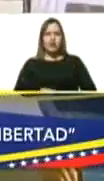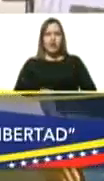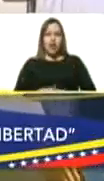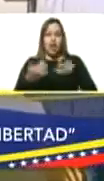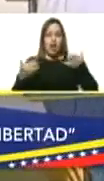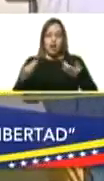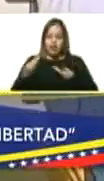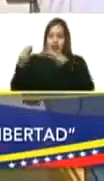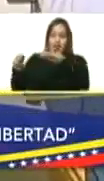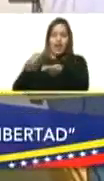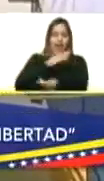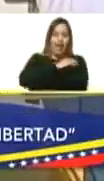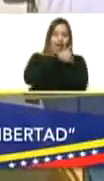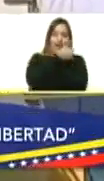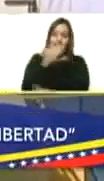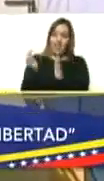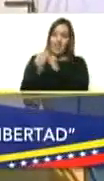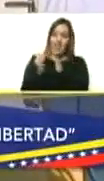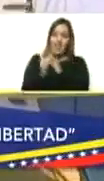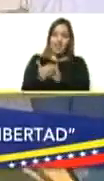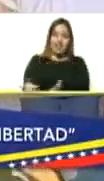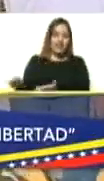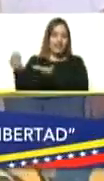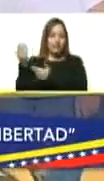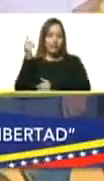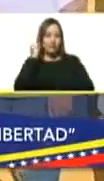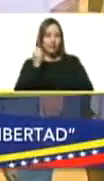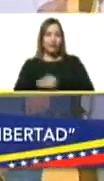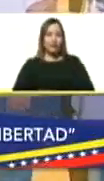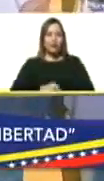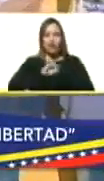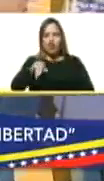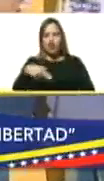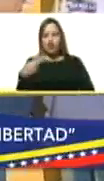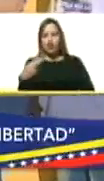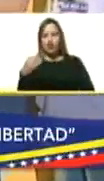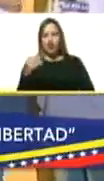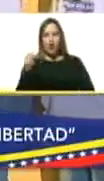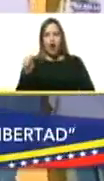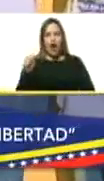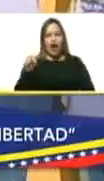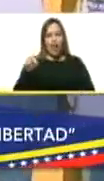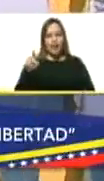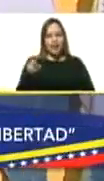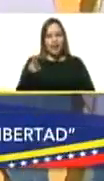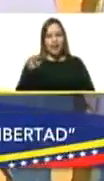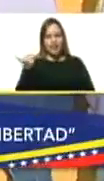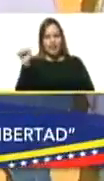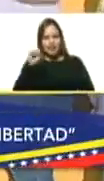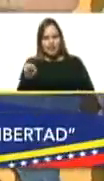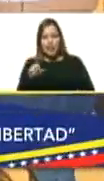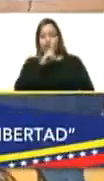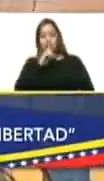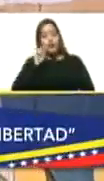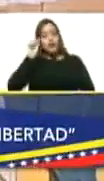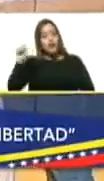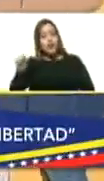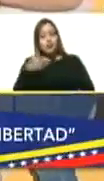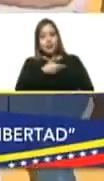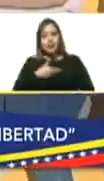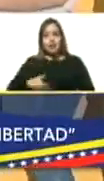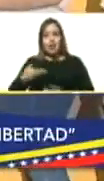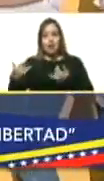la jefa de la casa, que es Joandris. De esta, en nombre suyo, presidente, le